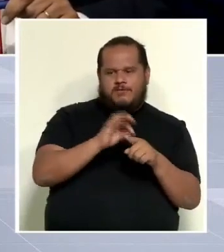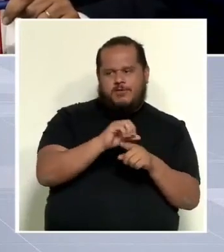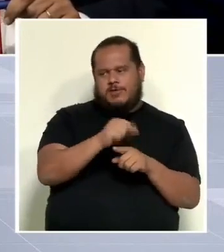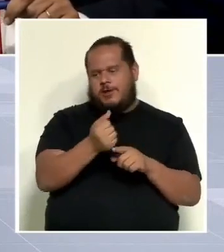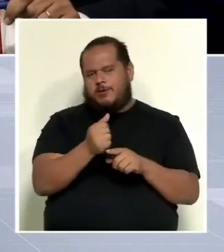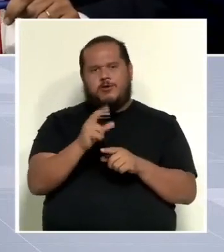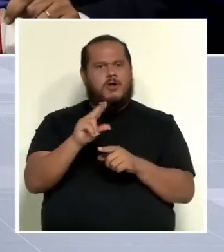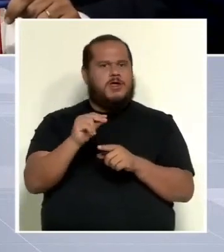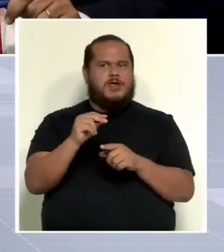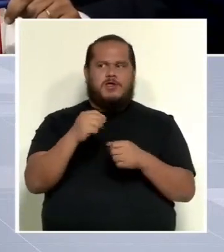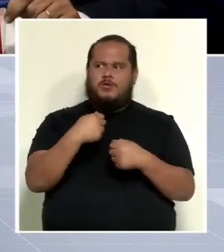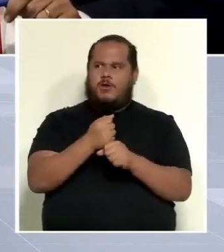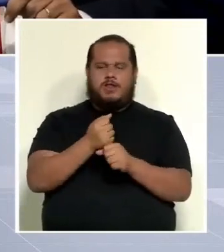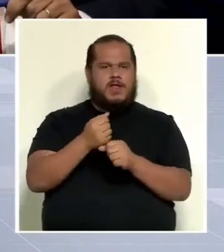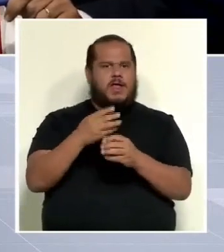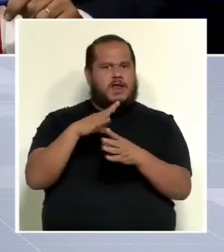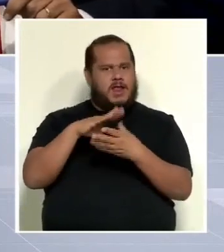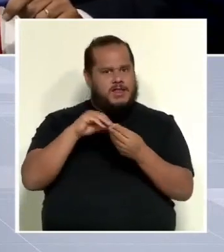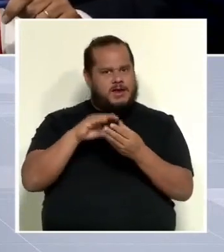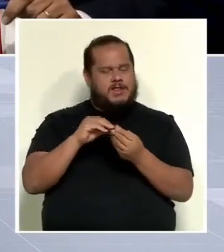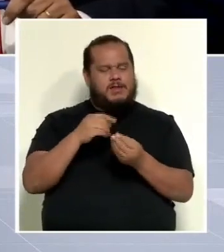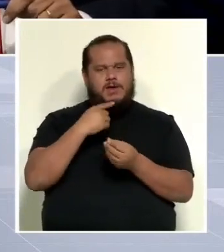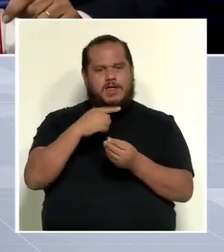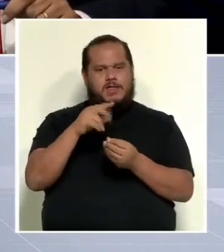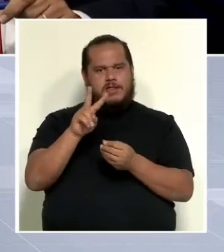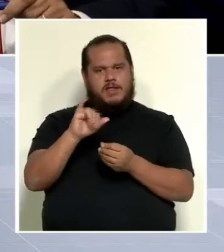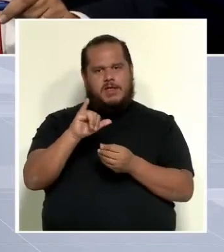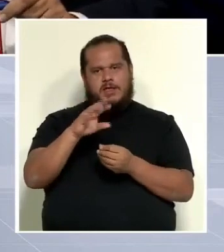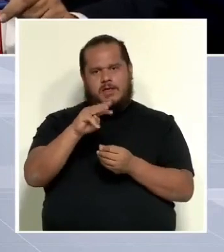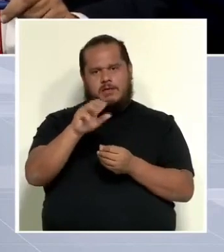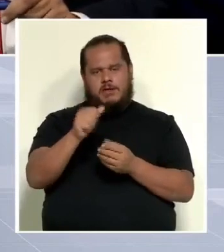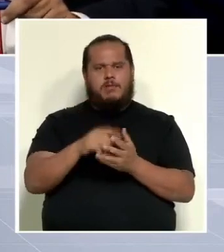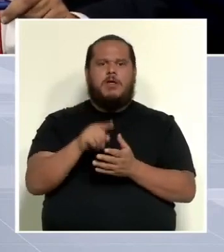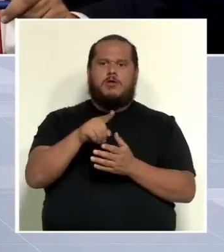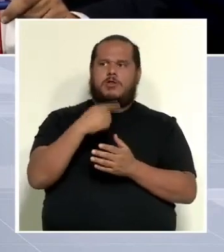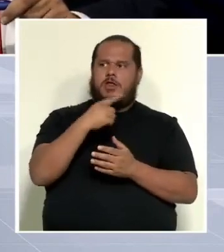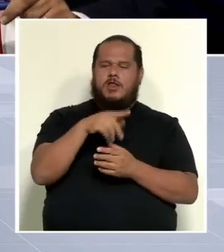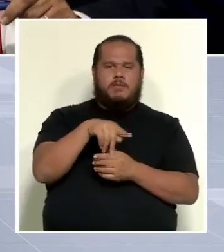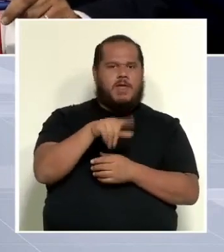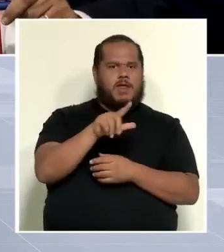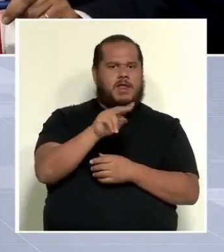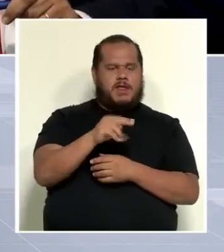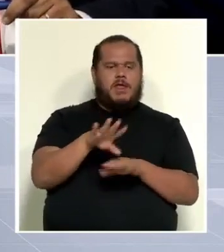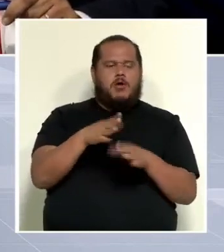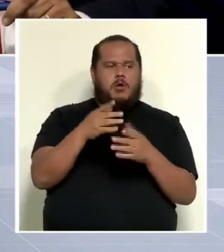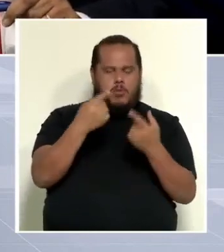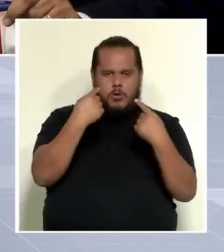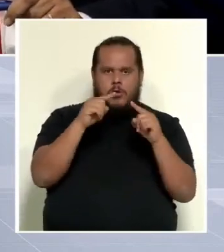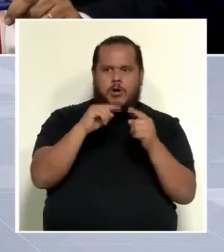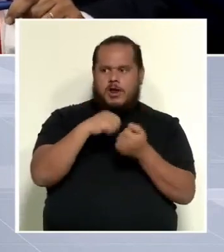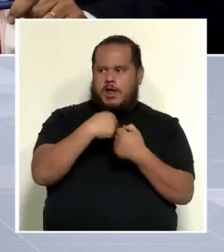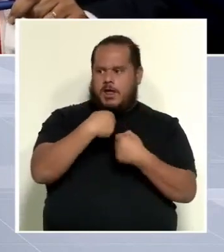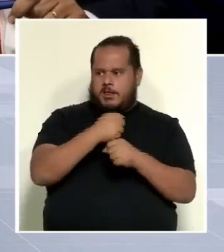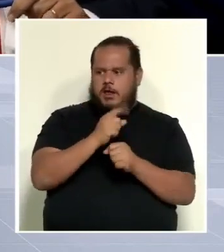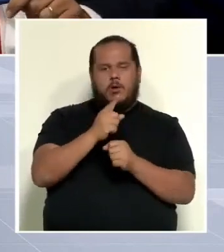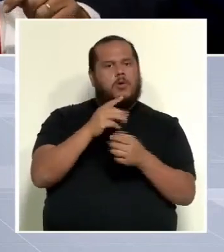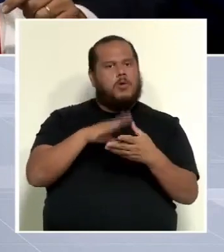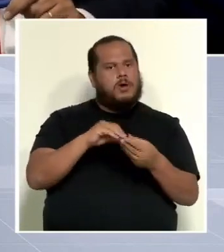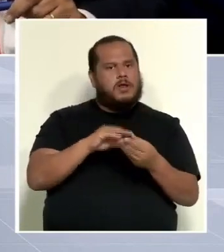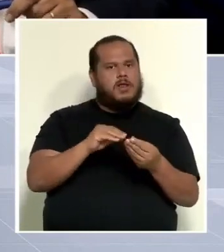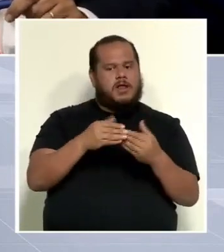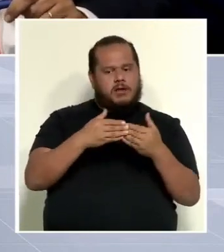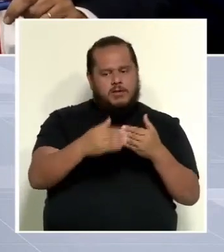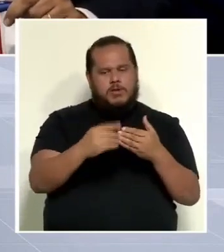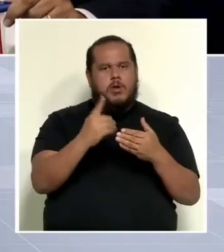narrativa que dice Vilma y que usted dice de Liberación, de cómo logra construir una narrativa que vaya más allá, uno,